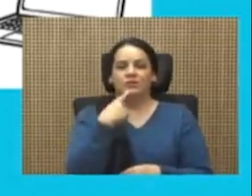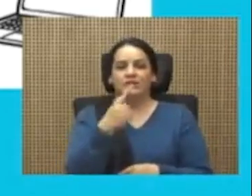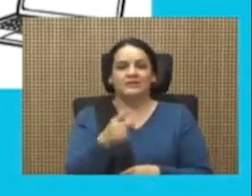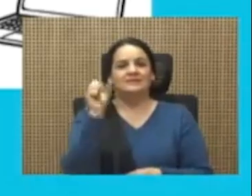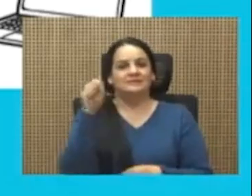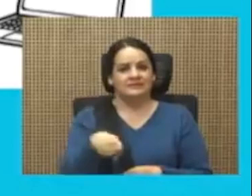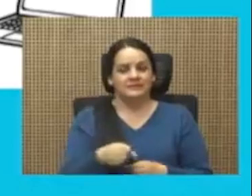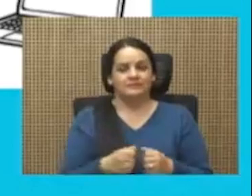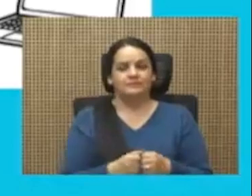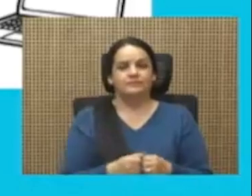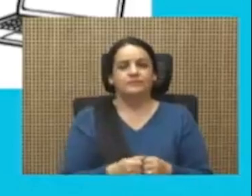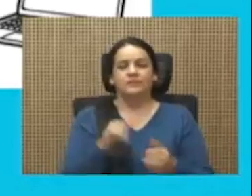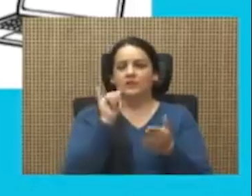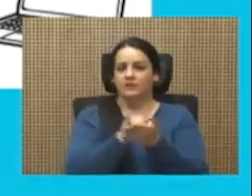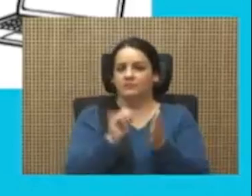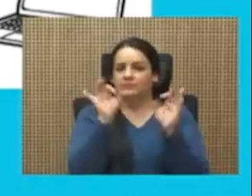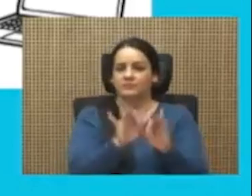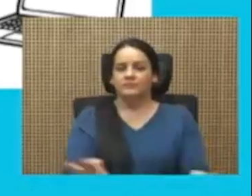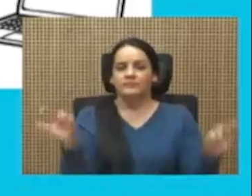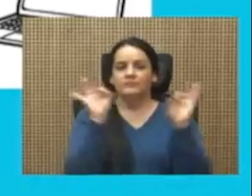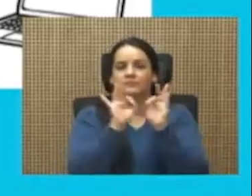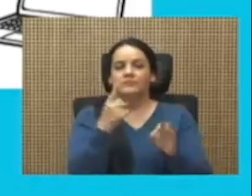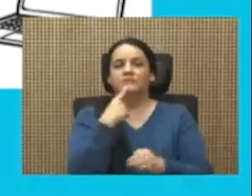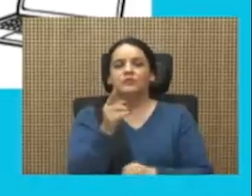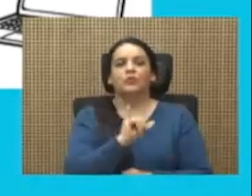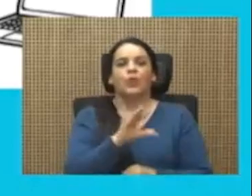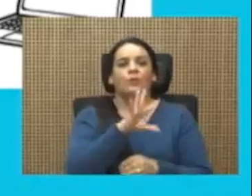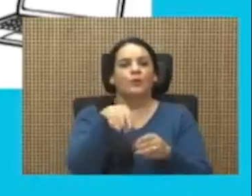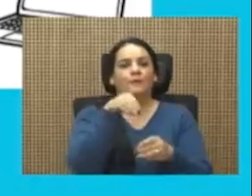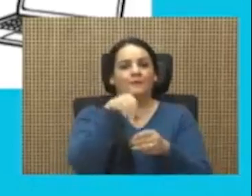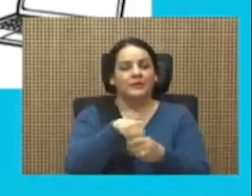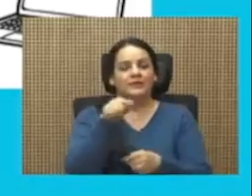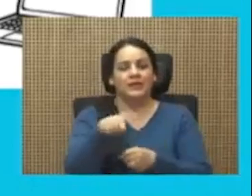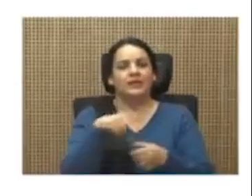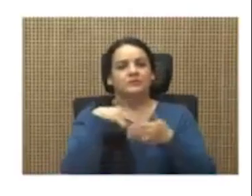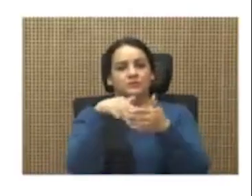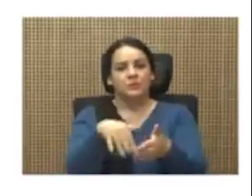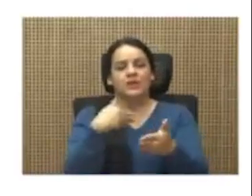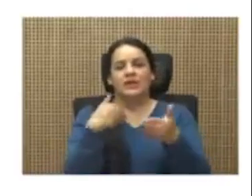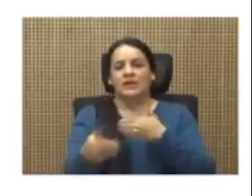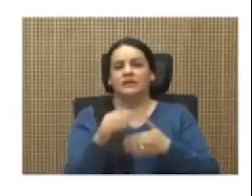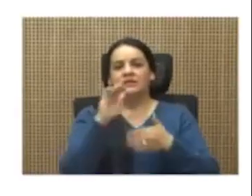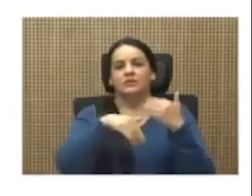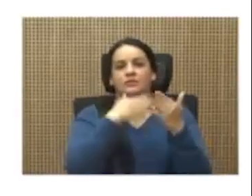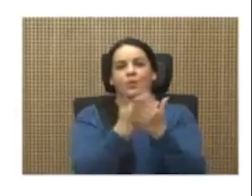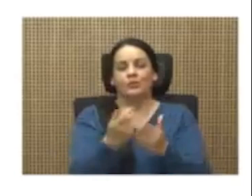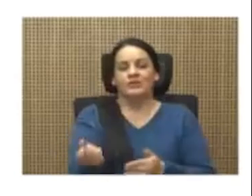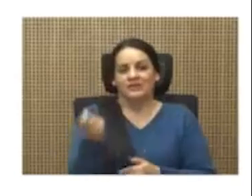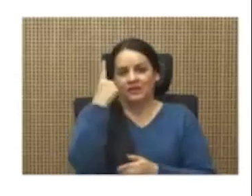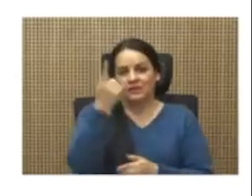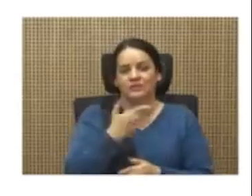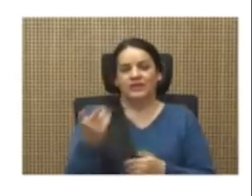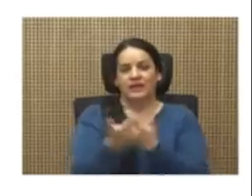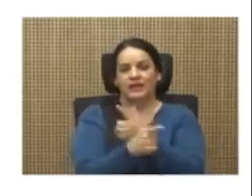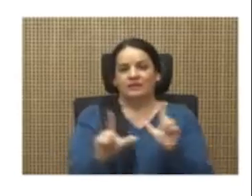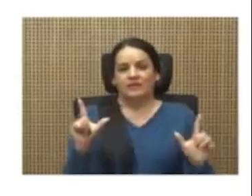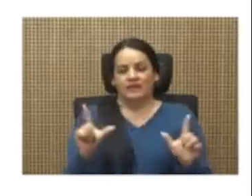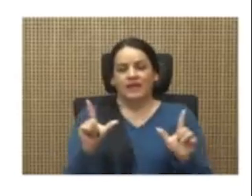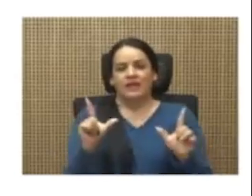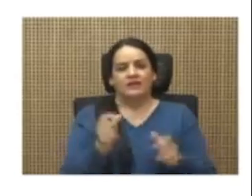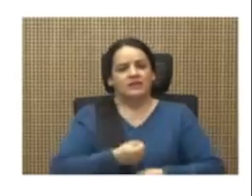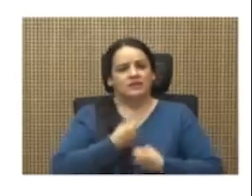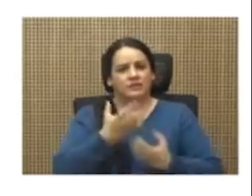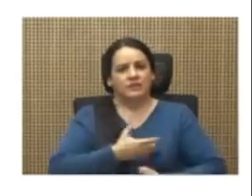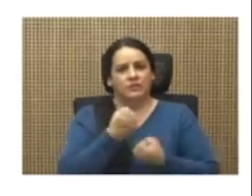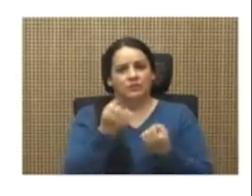sí es importante mencionar como parte del estudio que casi todos entendemos que la libertad de expresión es